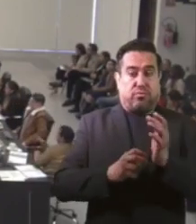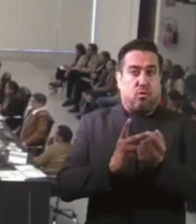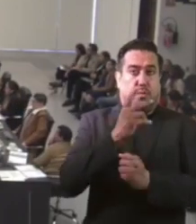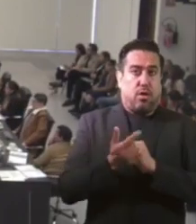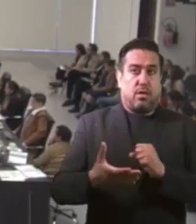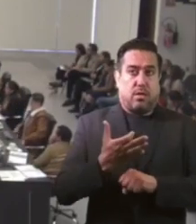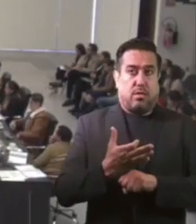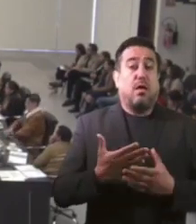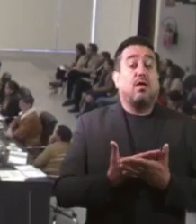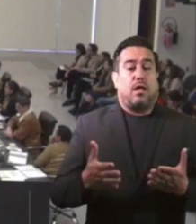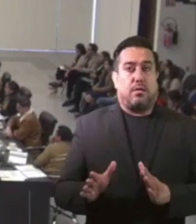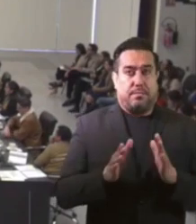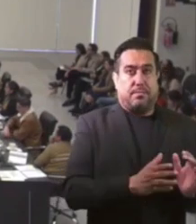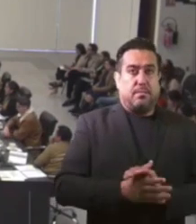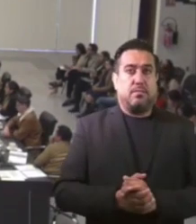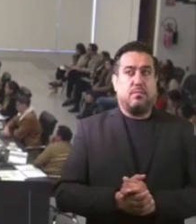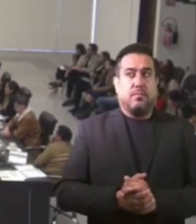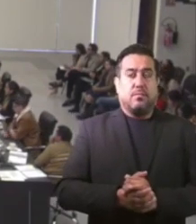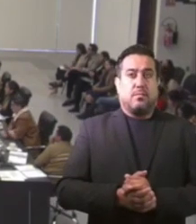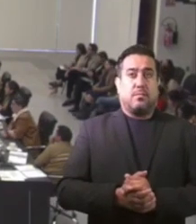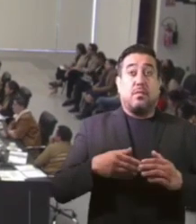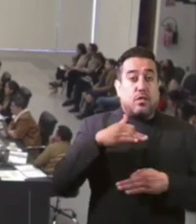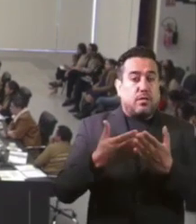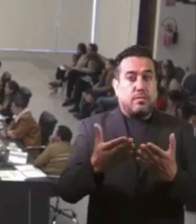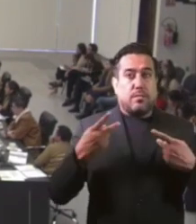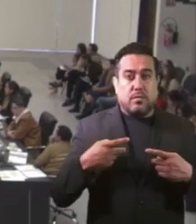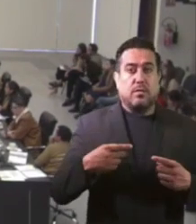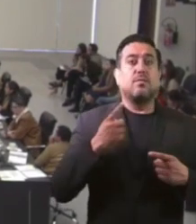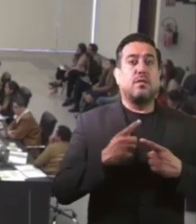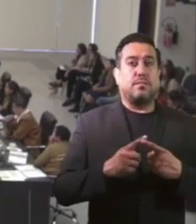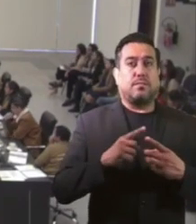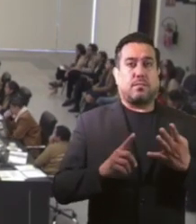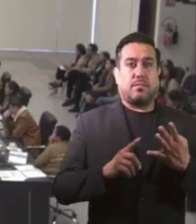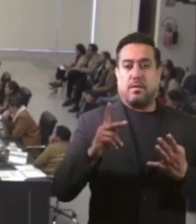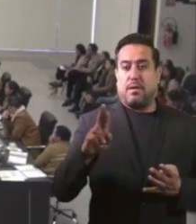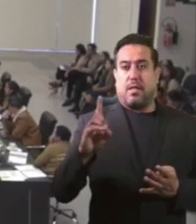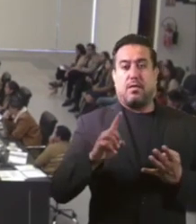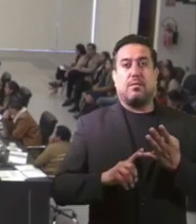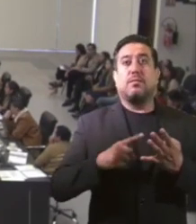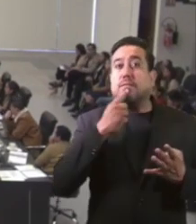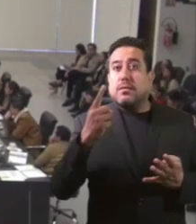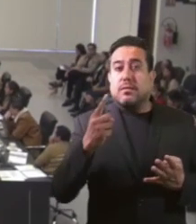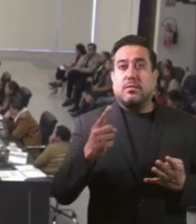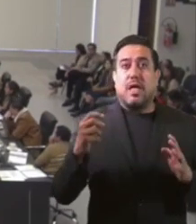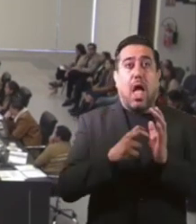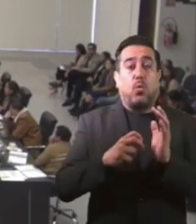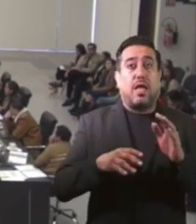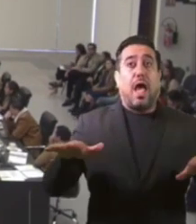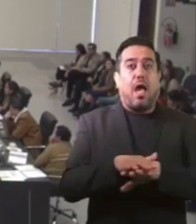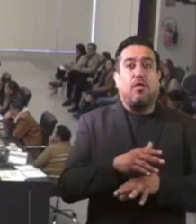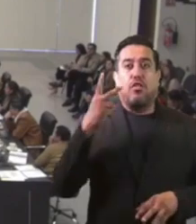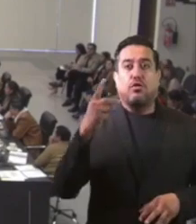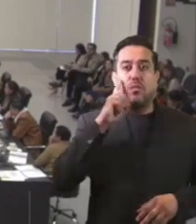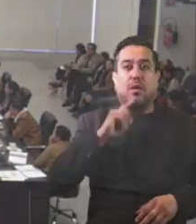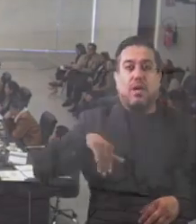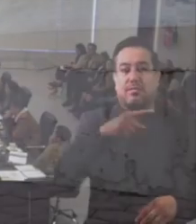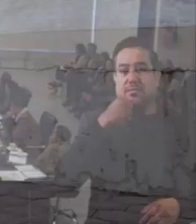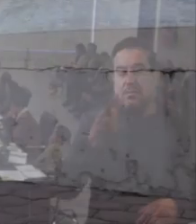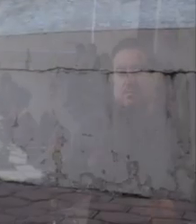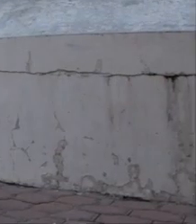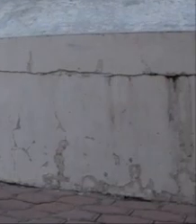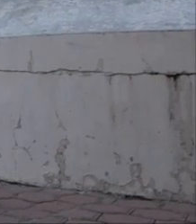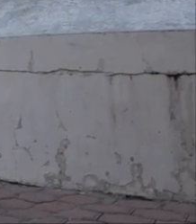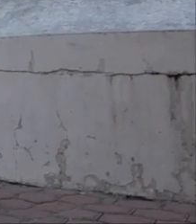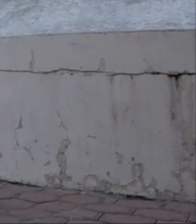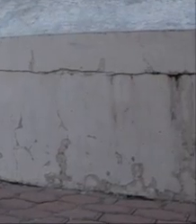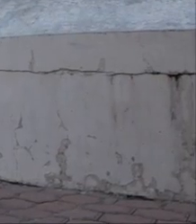corresponda el consejo general del ieg procedió a integrar las propuestas definitivas para la conformación de estos consejos distritales y municipales de